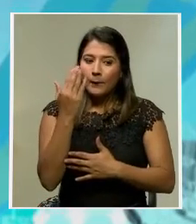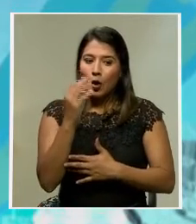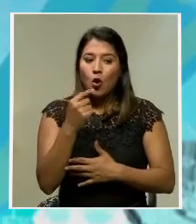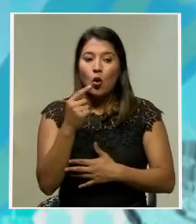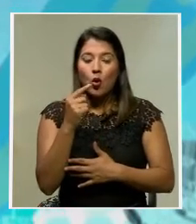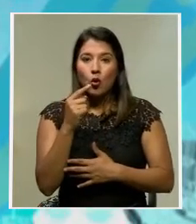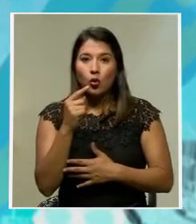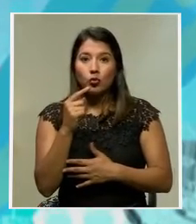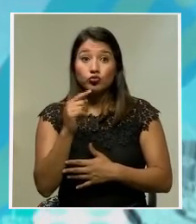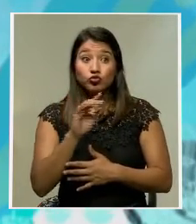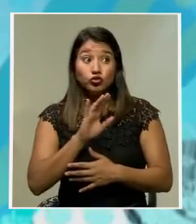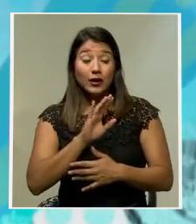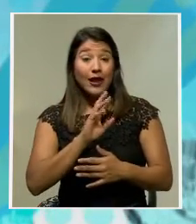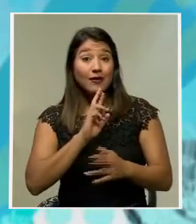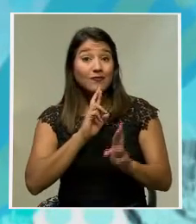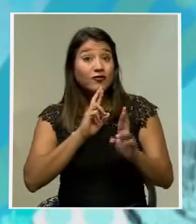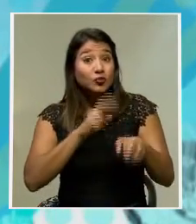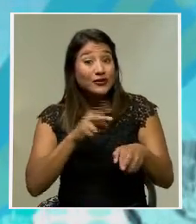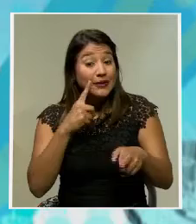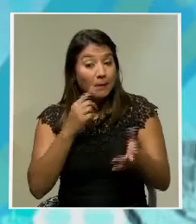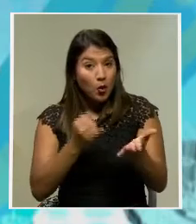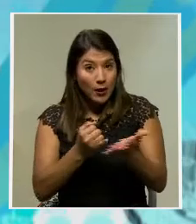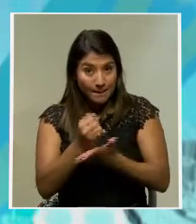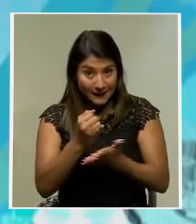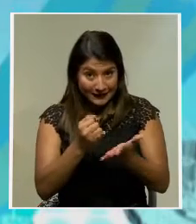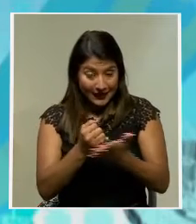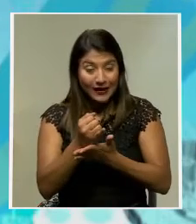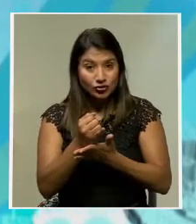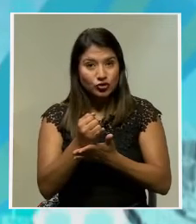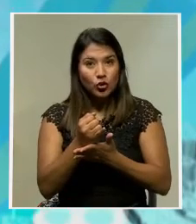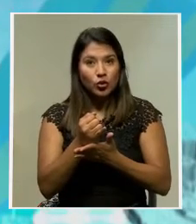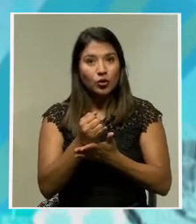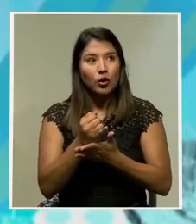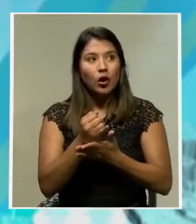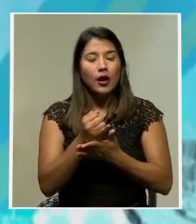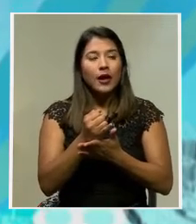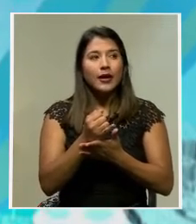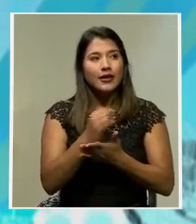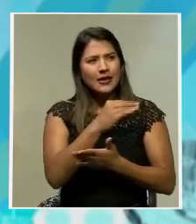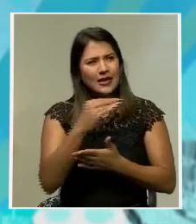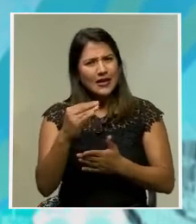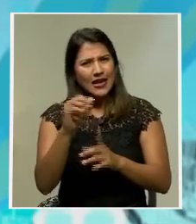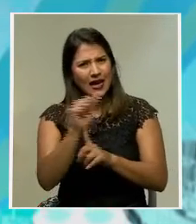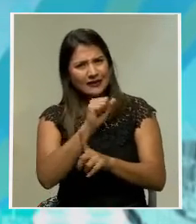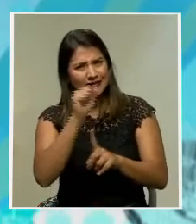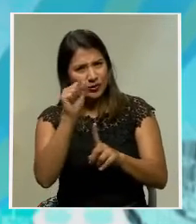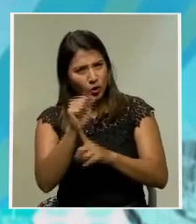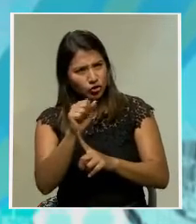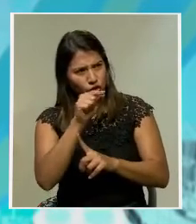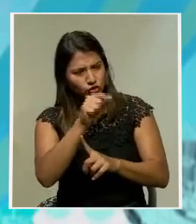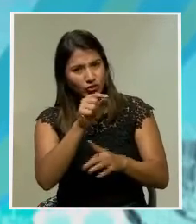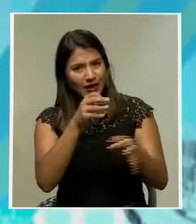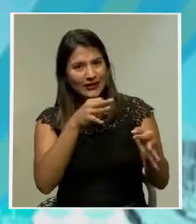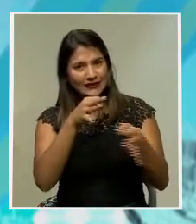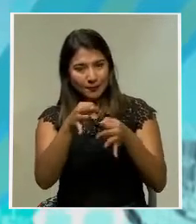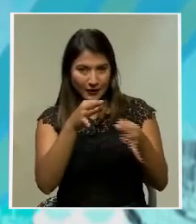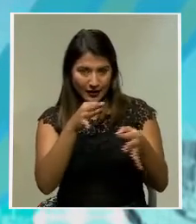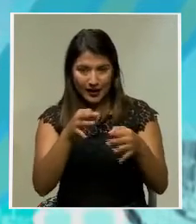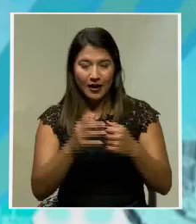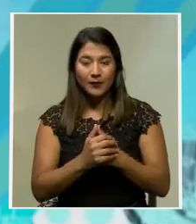el reportaje de Hulda Miranda como la situación que usted refleja como diputada, es que es